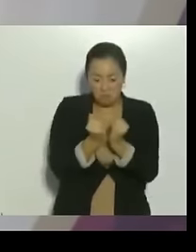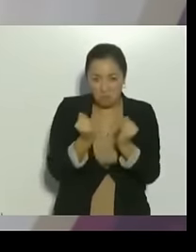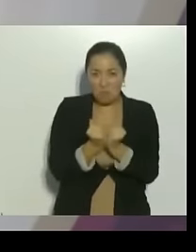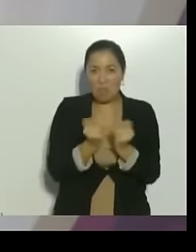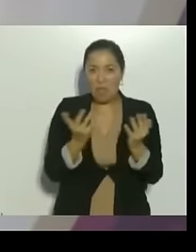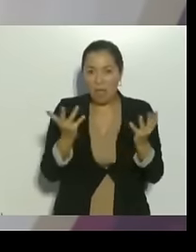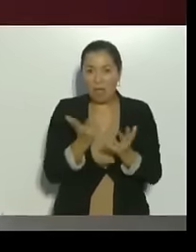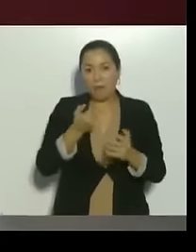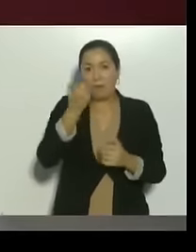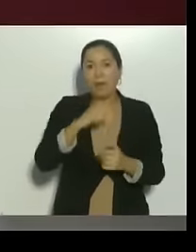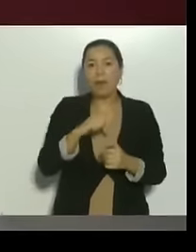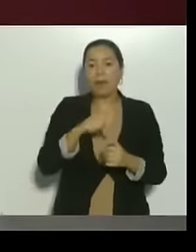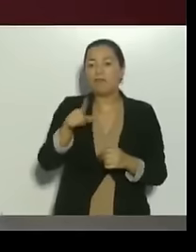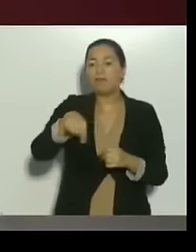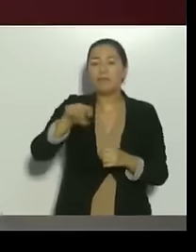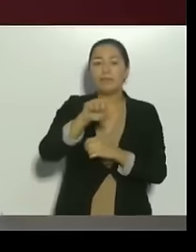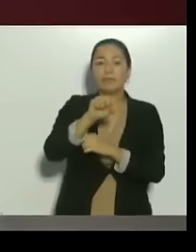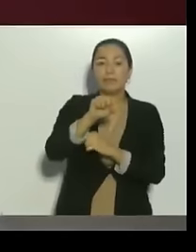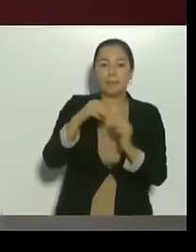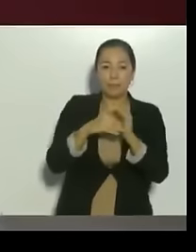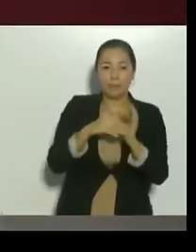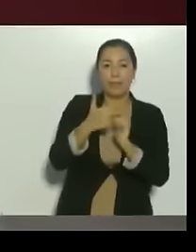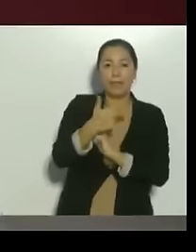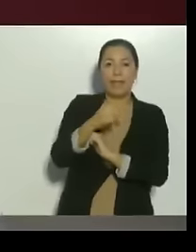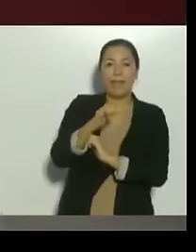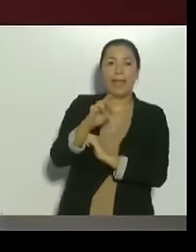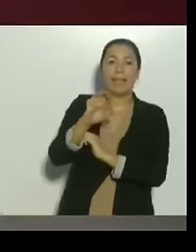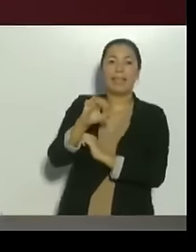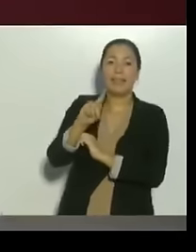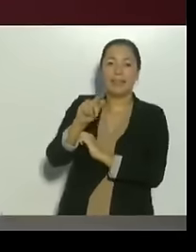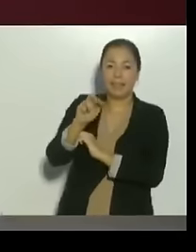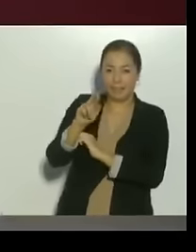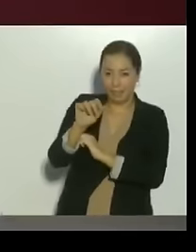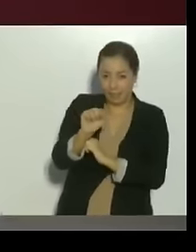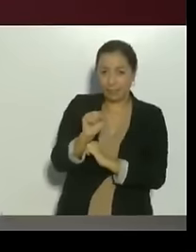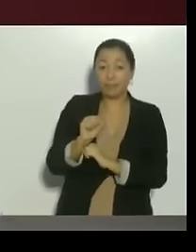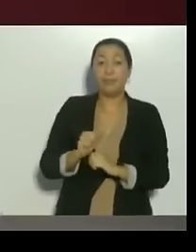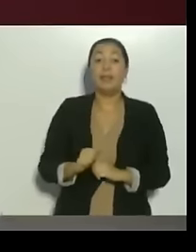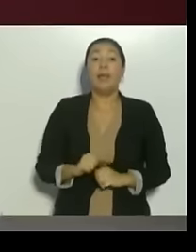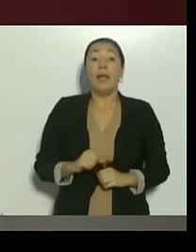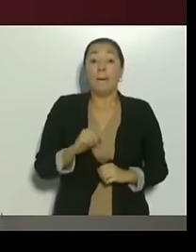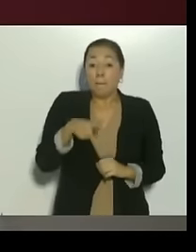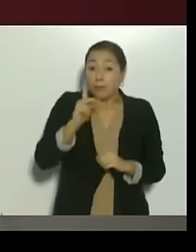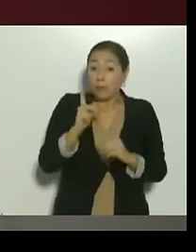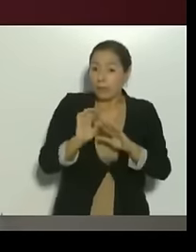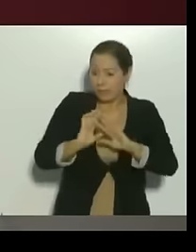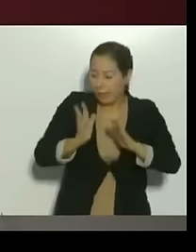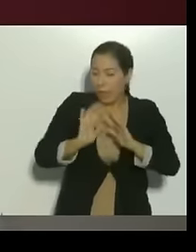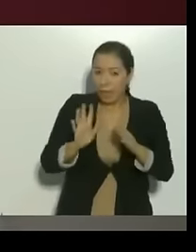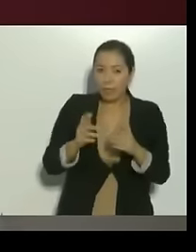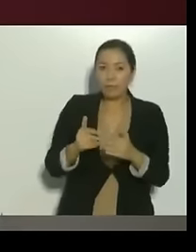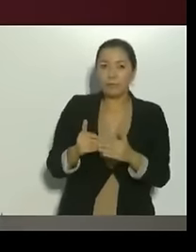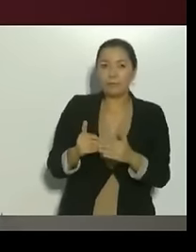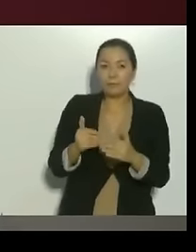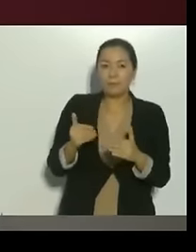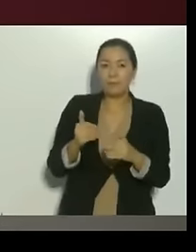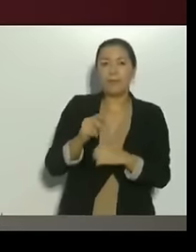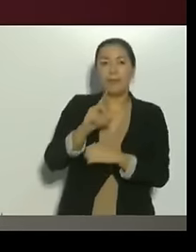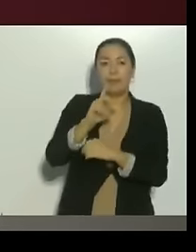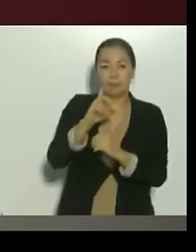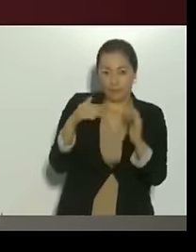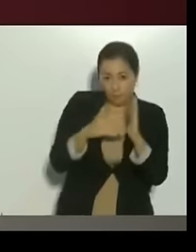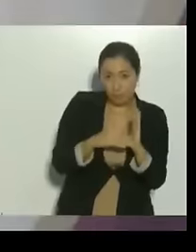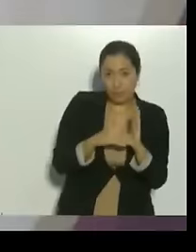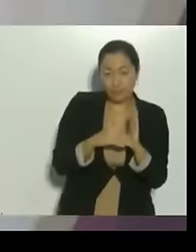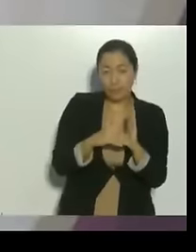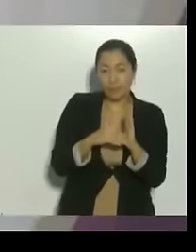arrepentimiento que implica el reconocimiento de culpabilidad o responsabilidad y el propósito de no incurrir de